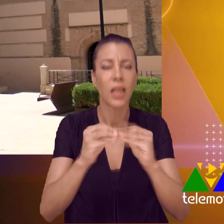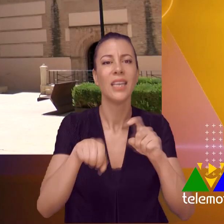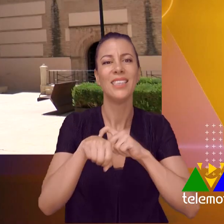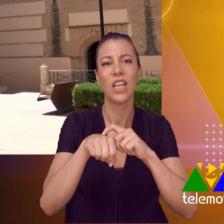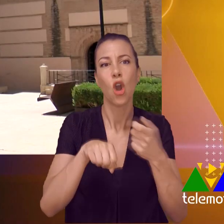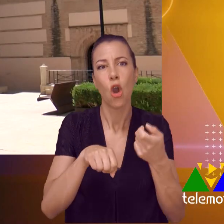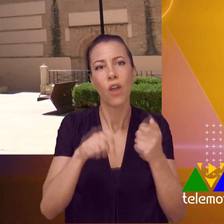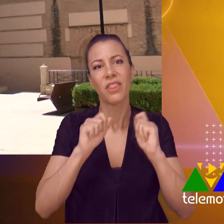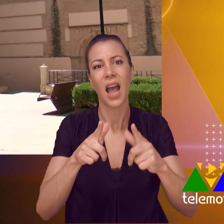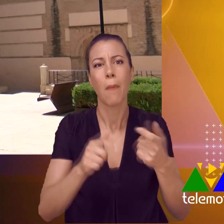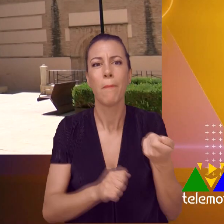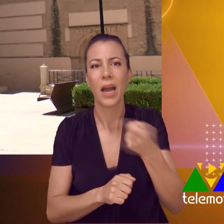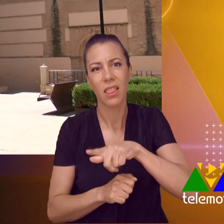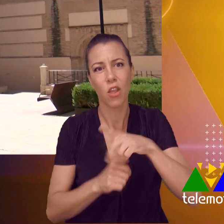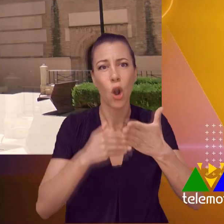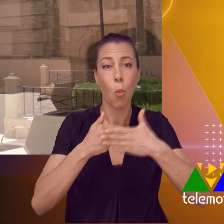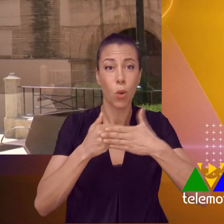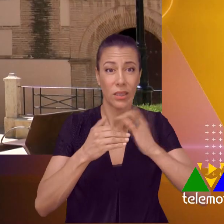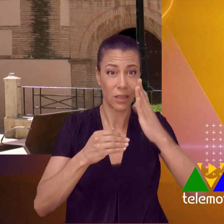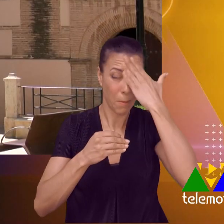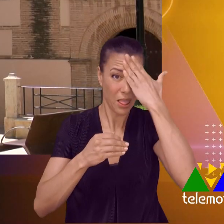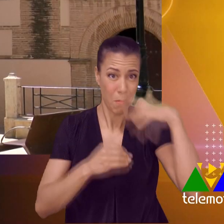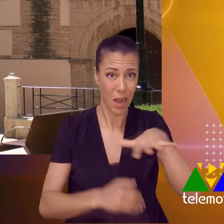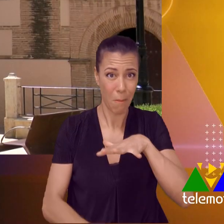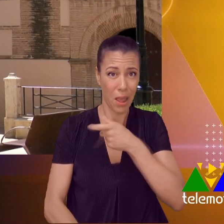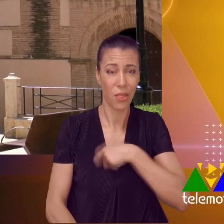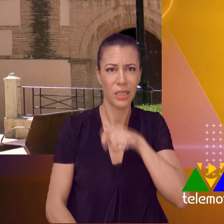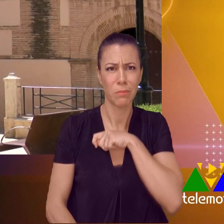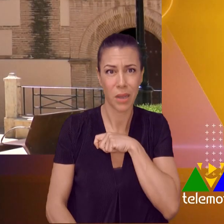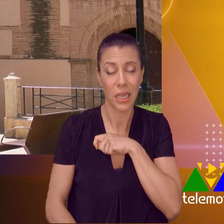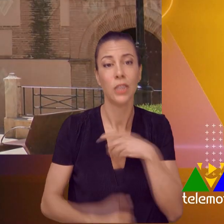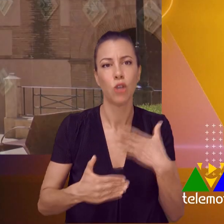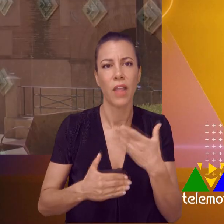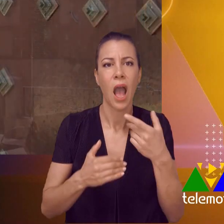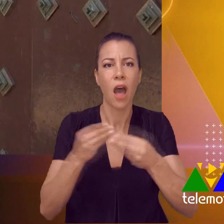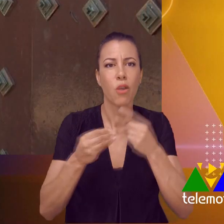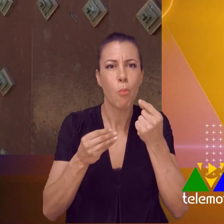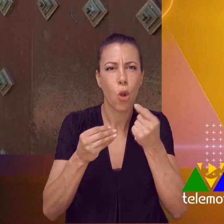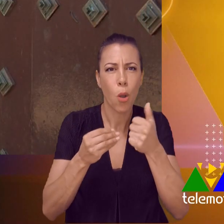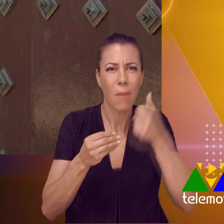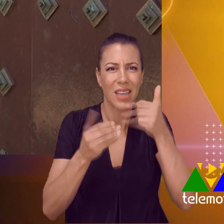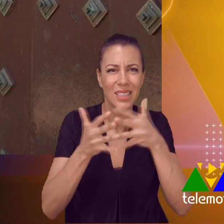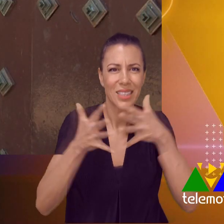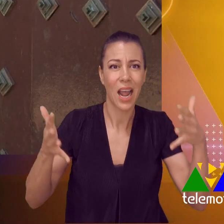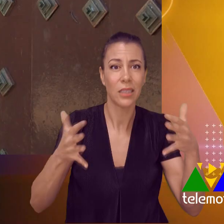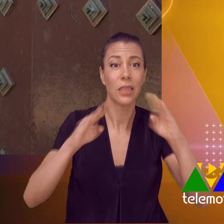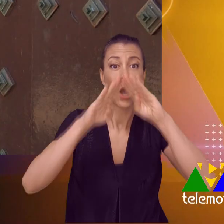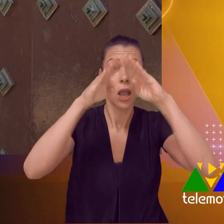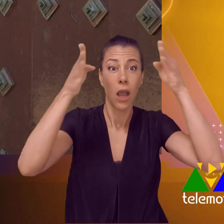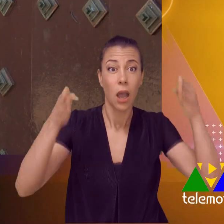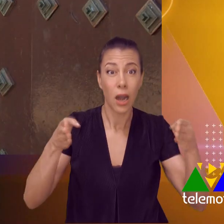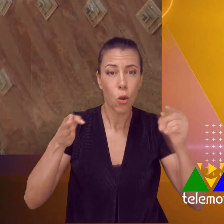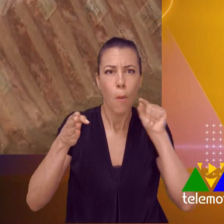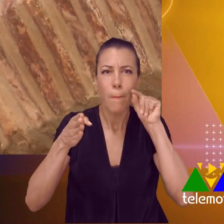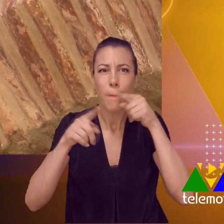estilo parecido a la puerta de la Plaza España, nada más que se hizo un poco más grande, y con arco de medio punto en vez de con arco